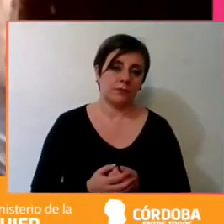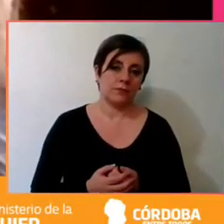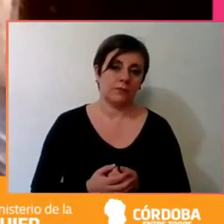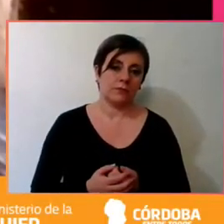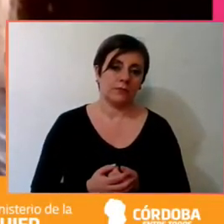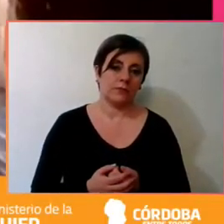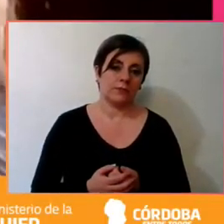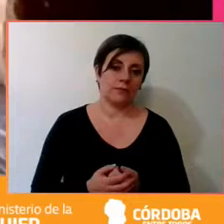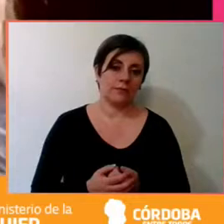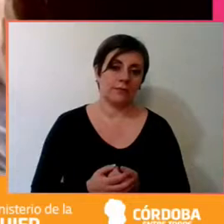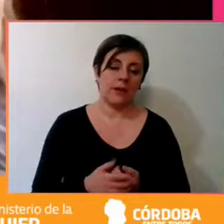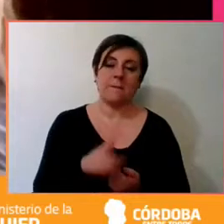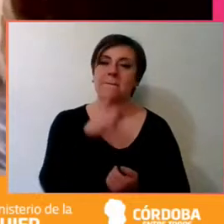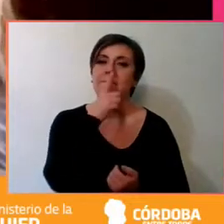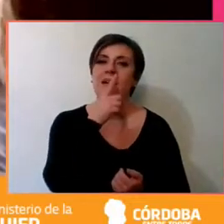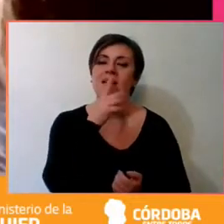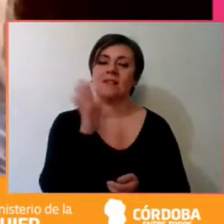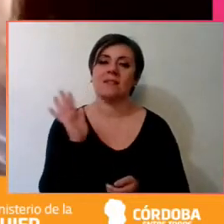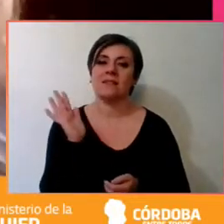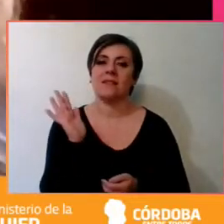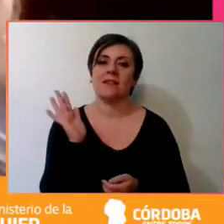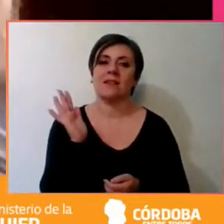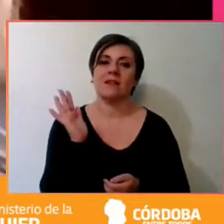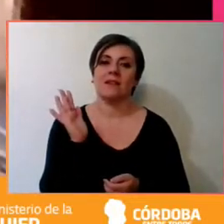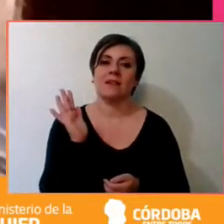nos parece que